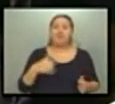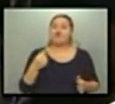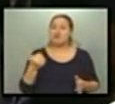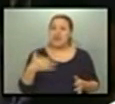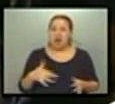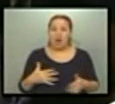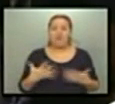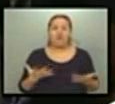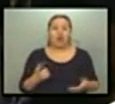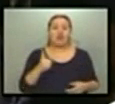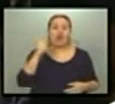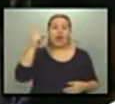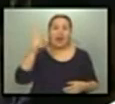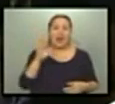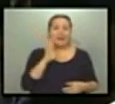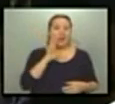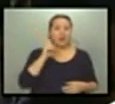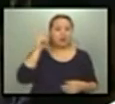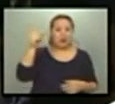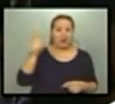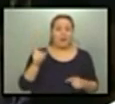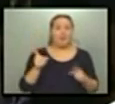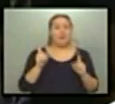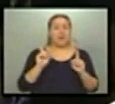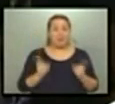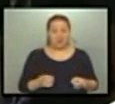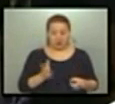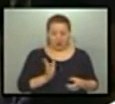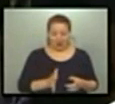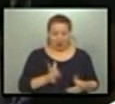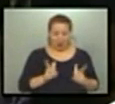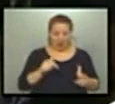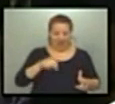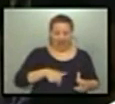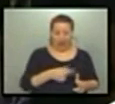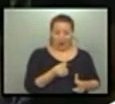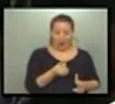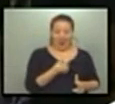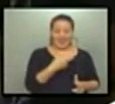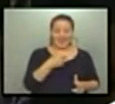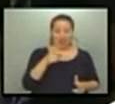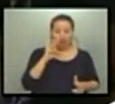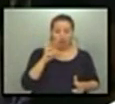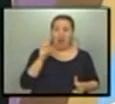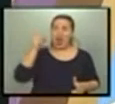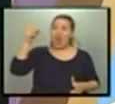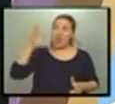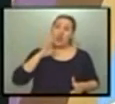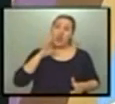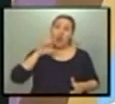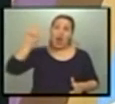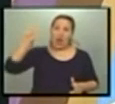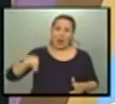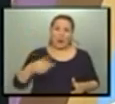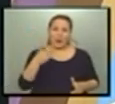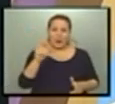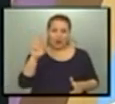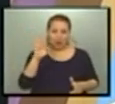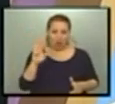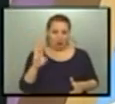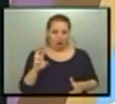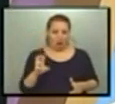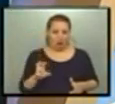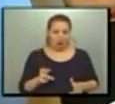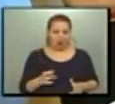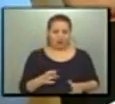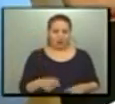En Estados Unidos, el mismo cine que acá lo pagás $100, en Estados Unidos en liquidación, digo, $20 te puede